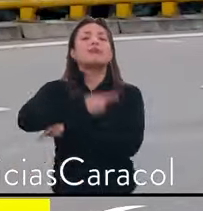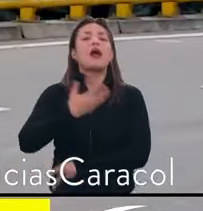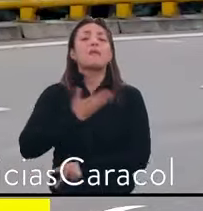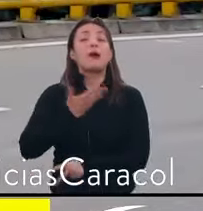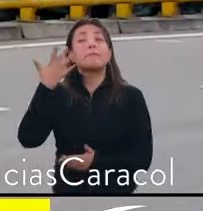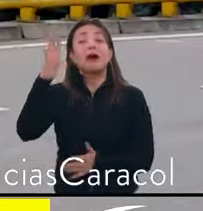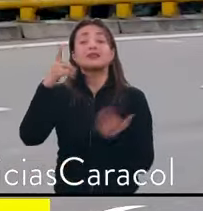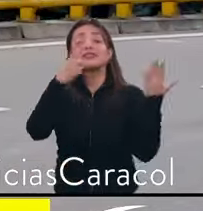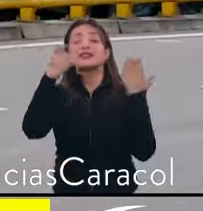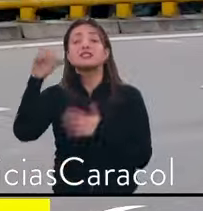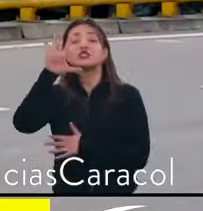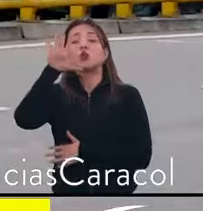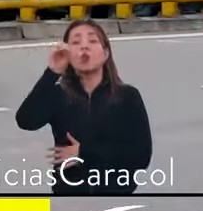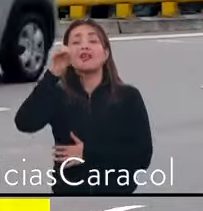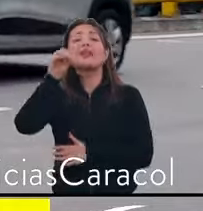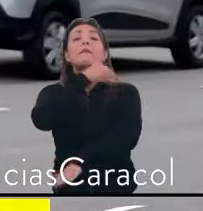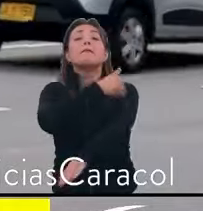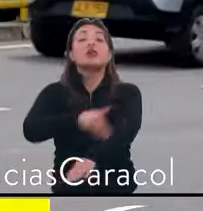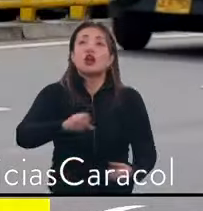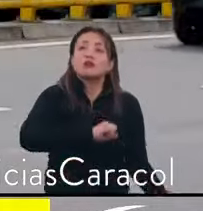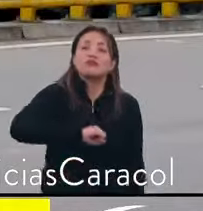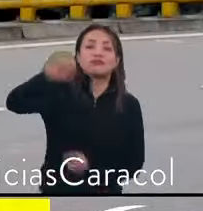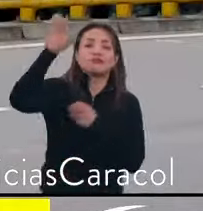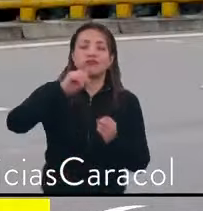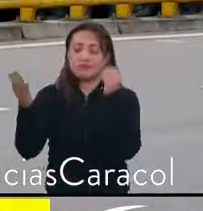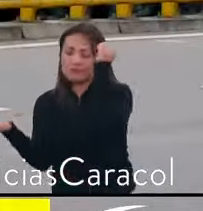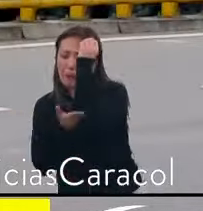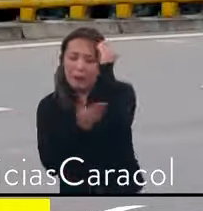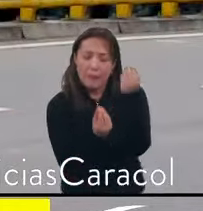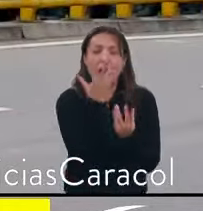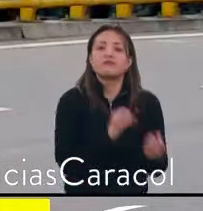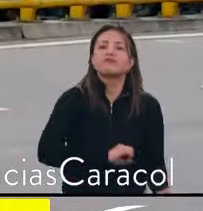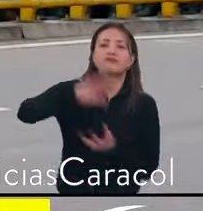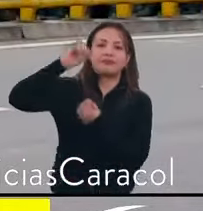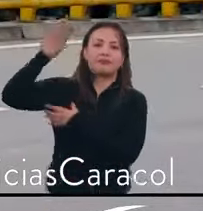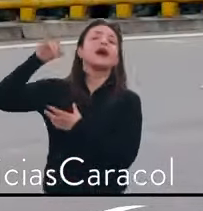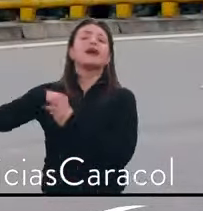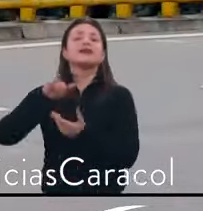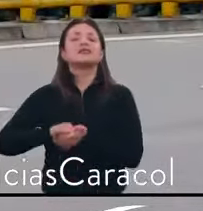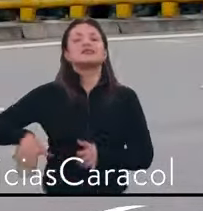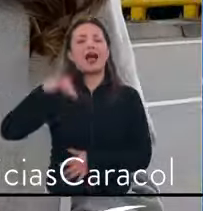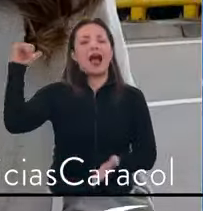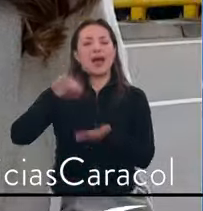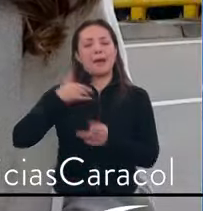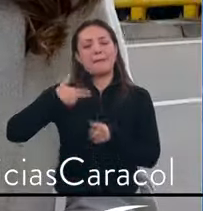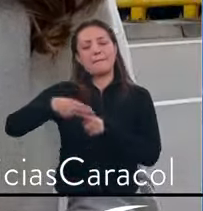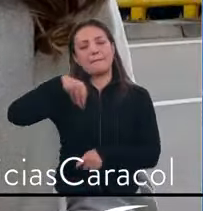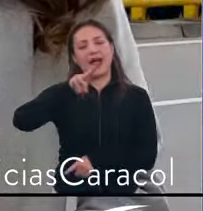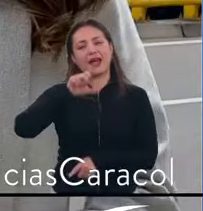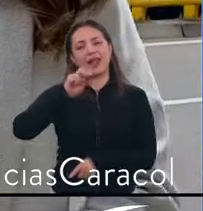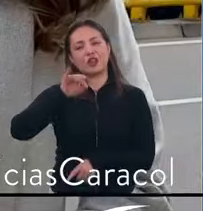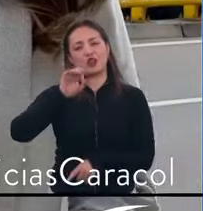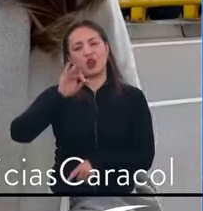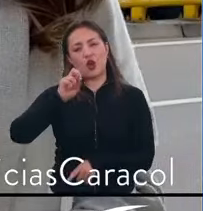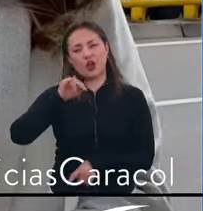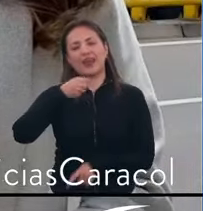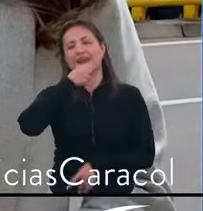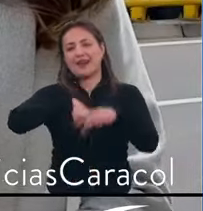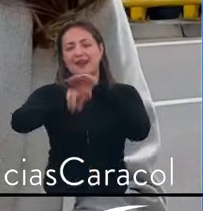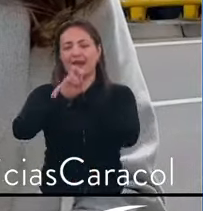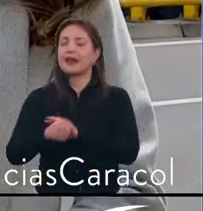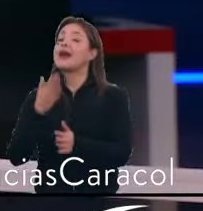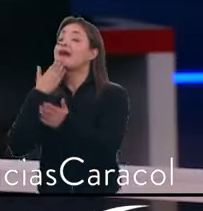aproximadamente 650 millones de tallos. Desde el Aeropuerto Internacional El Dorado, María Antonia Calle, Noticias Caracol. María Antonia, gracias. Y en